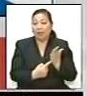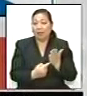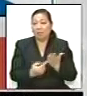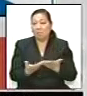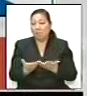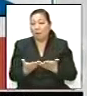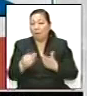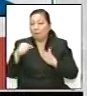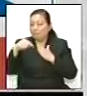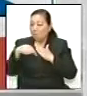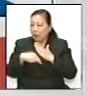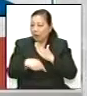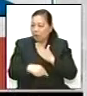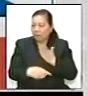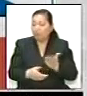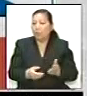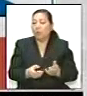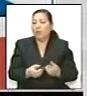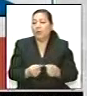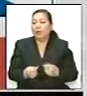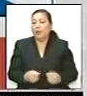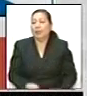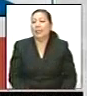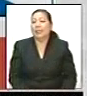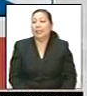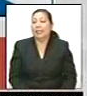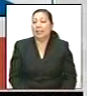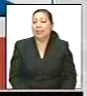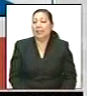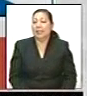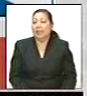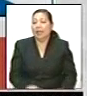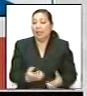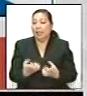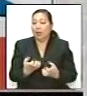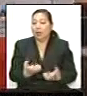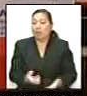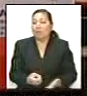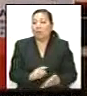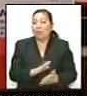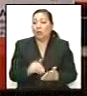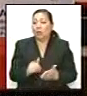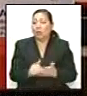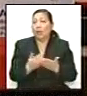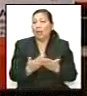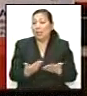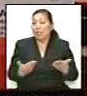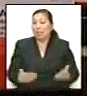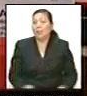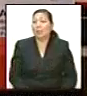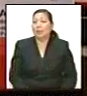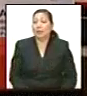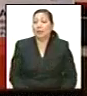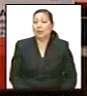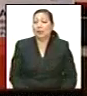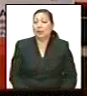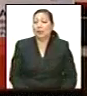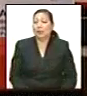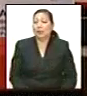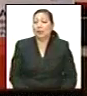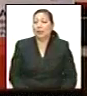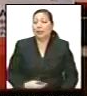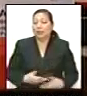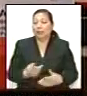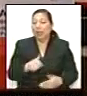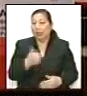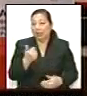parte profunda tanto en las relaciones en lo que es economía en lo que son todas las bondades que tienen como razón al